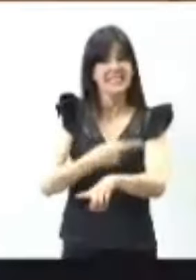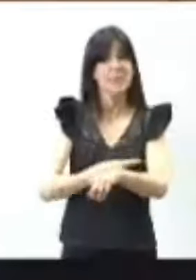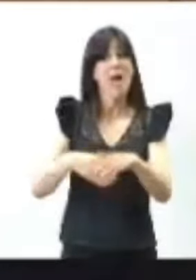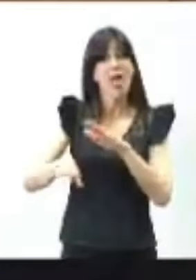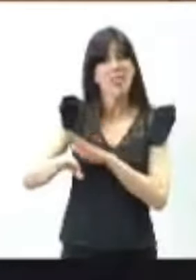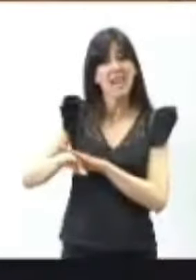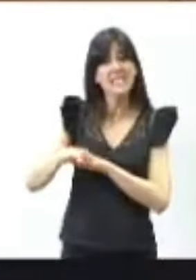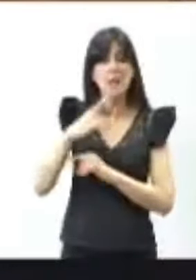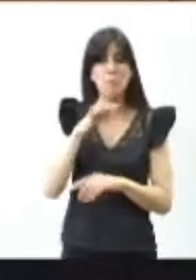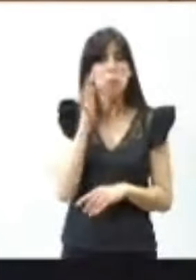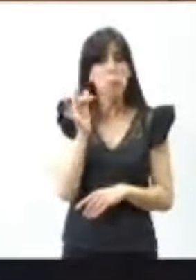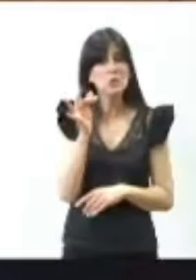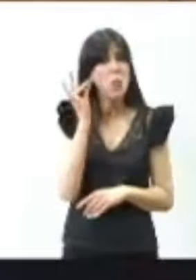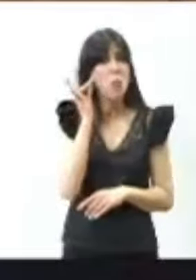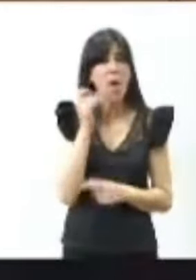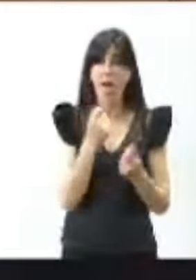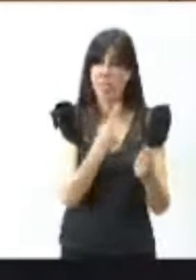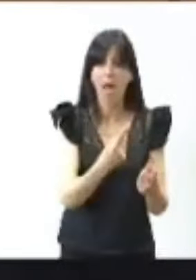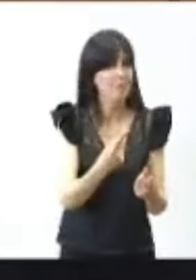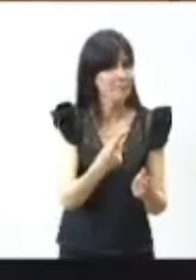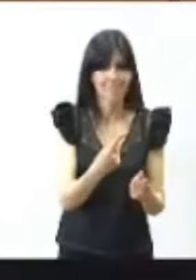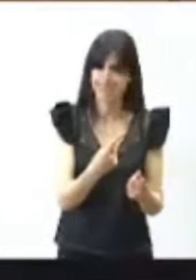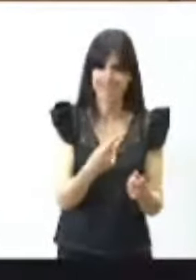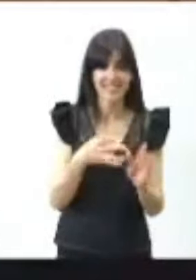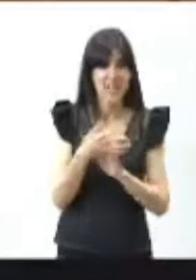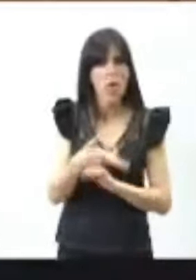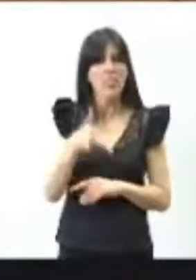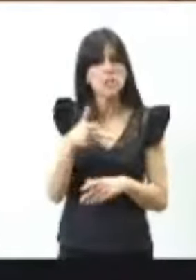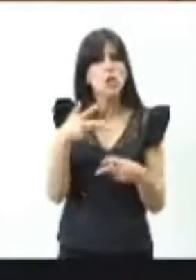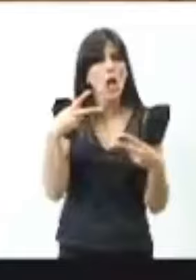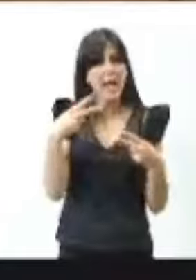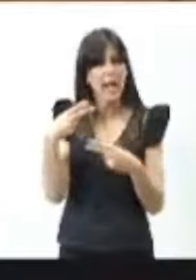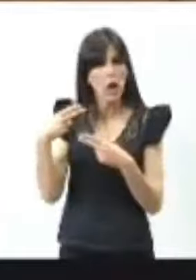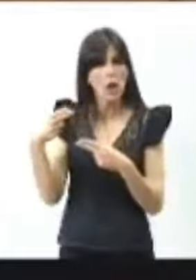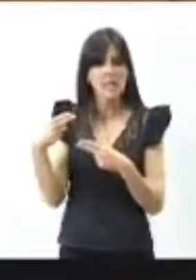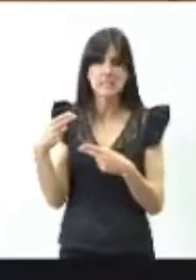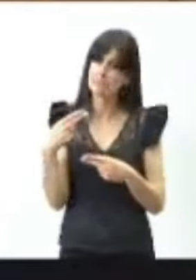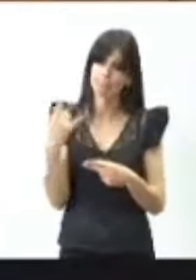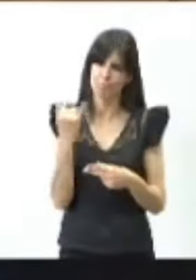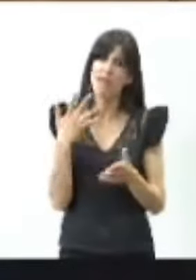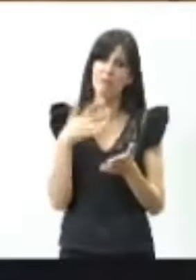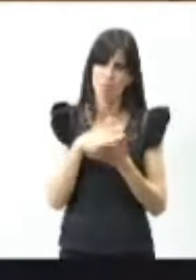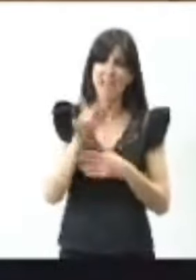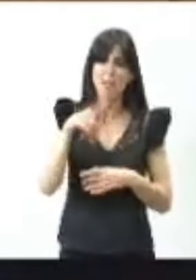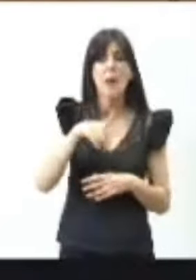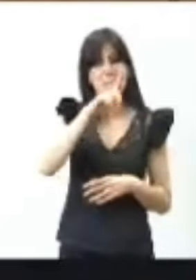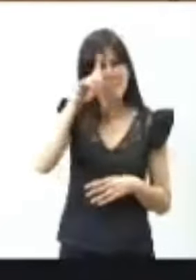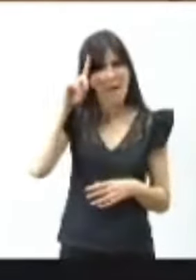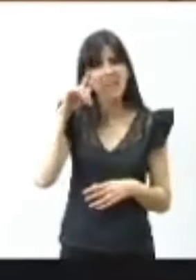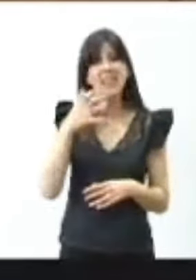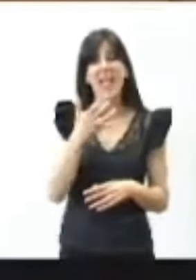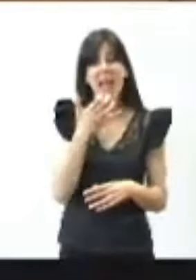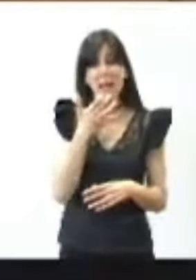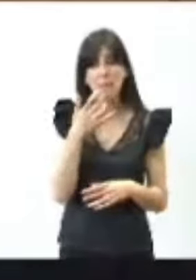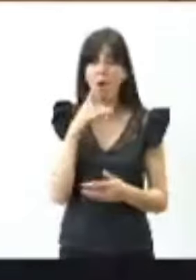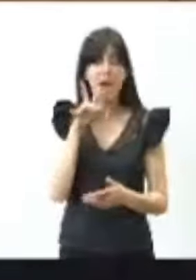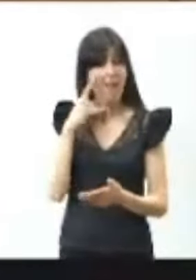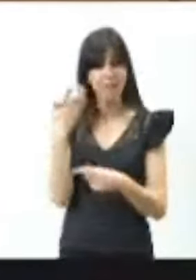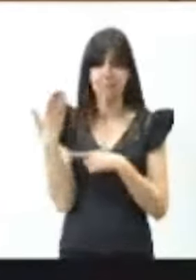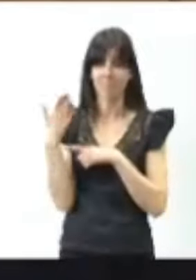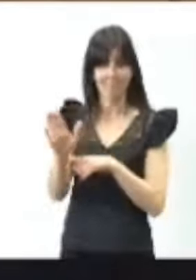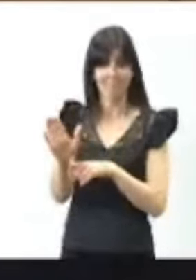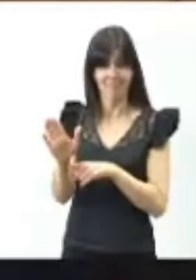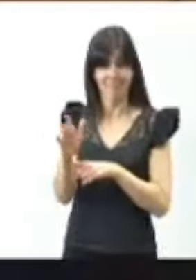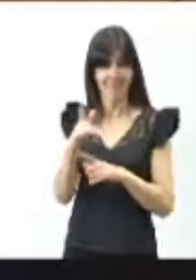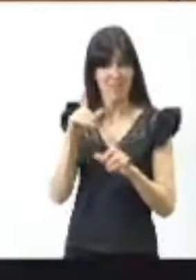no beneficia a las mujeres. Sus recortes de derechos están influyendo y también en Madrid, donde el ejemplo se lo acabo de mostrar.